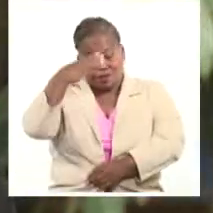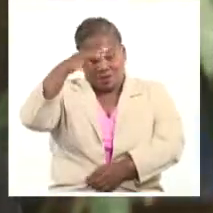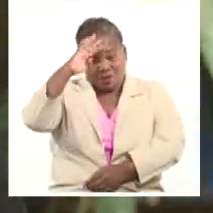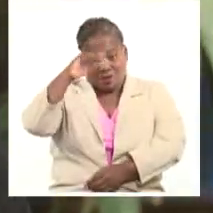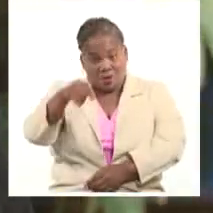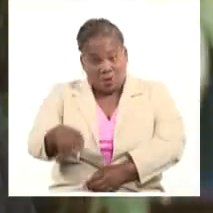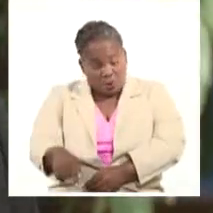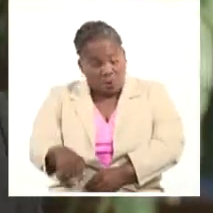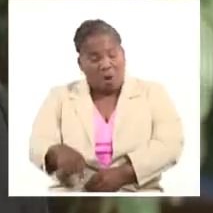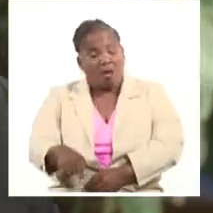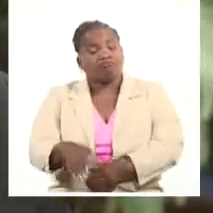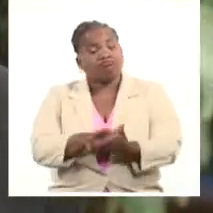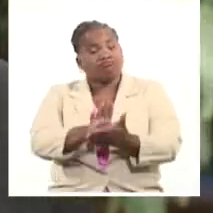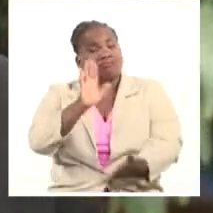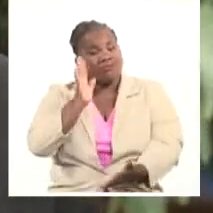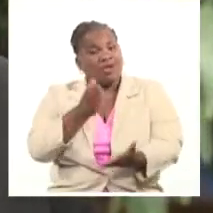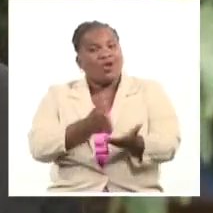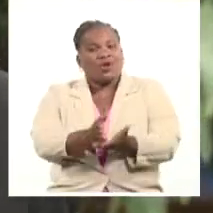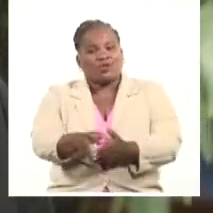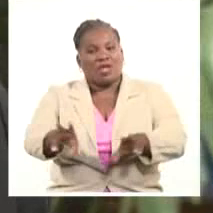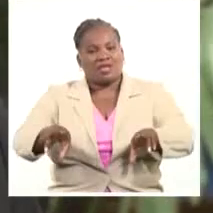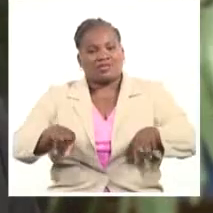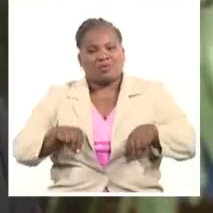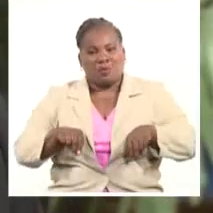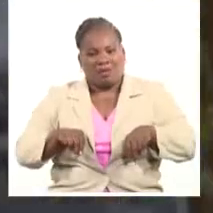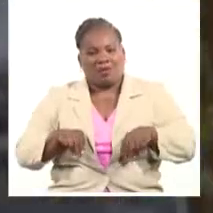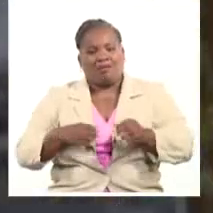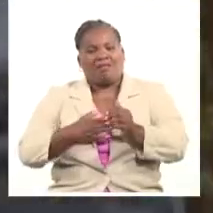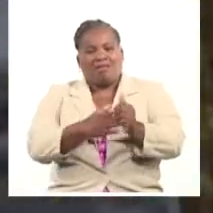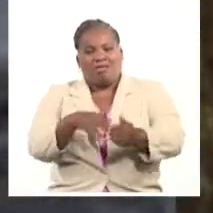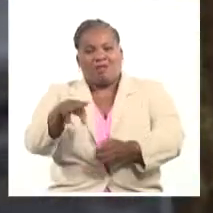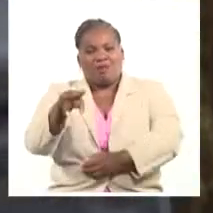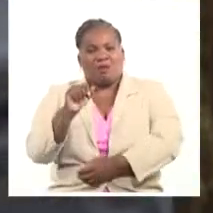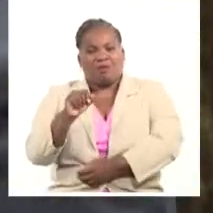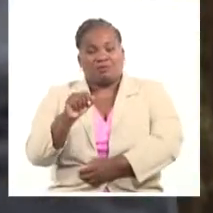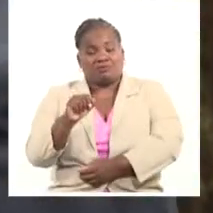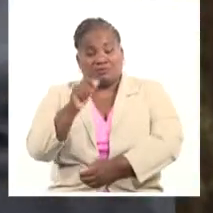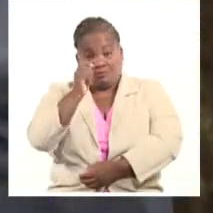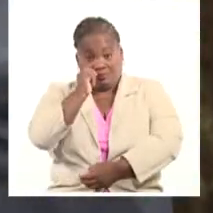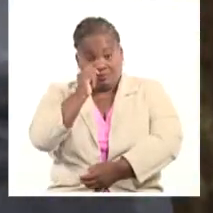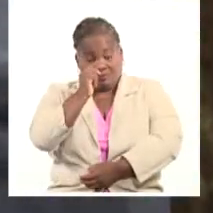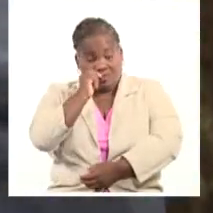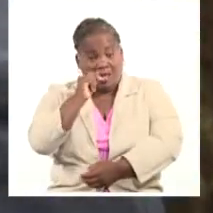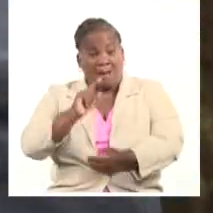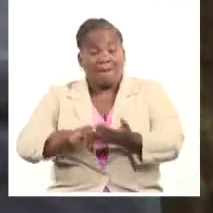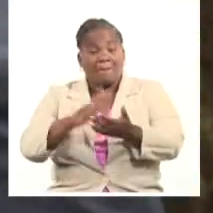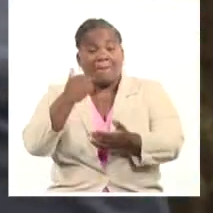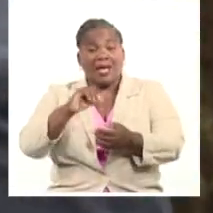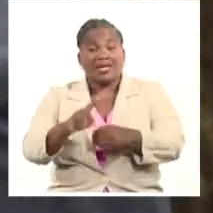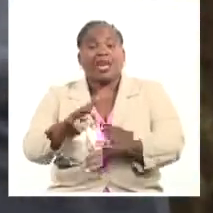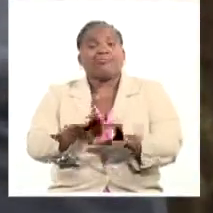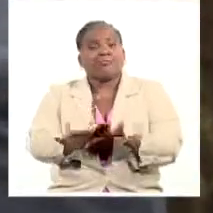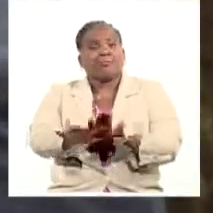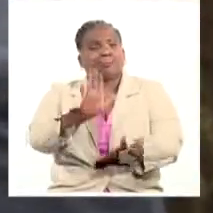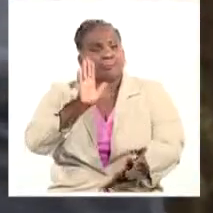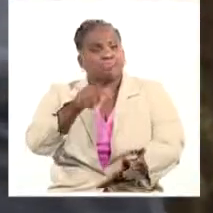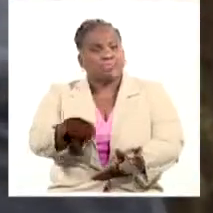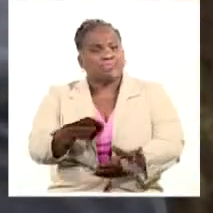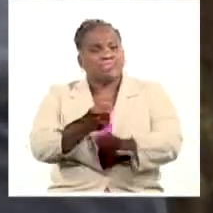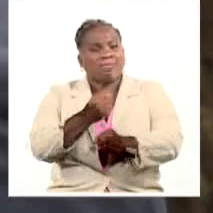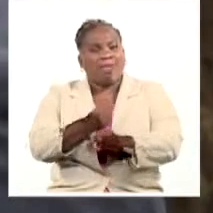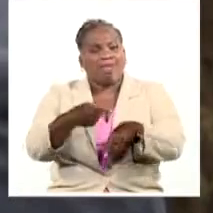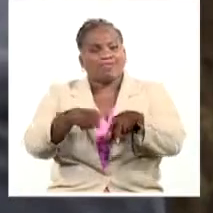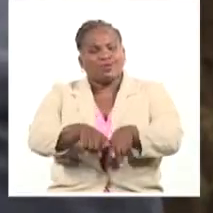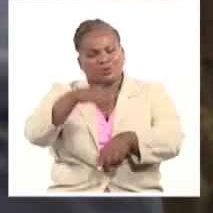promete continuar al asumir el liderazgo de ese organismo. El señor Malik aseguró que Pakistán mantendrá su compromiso de trabajar junto a la nación